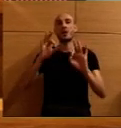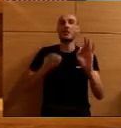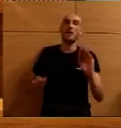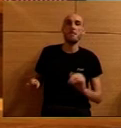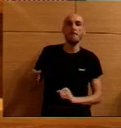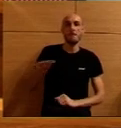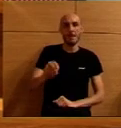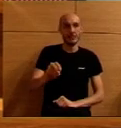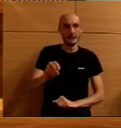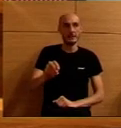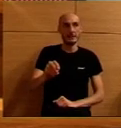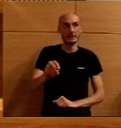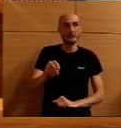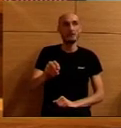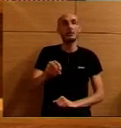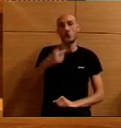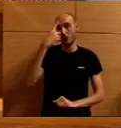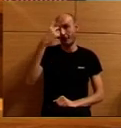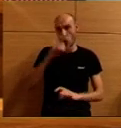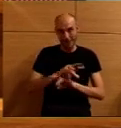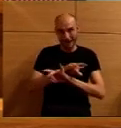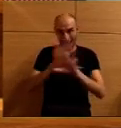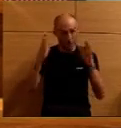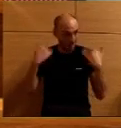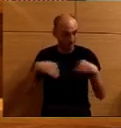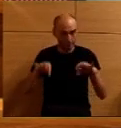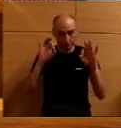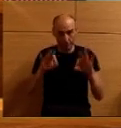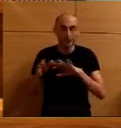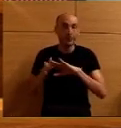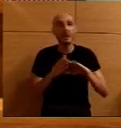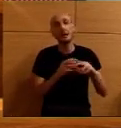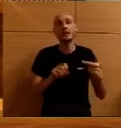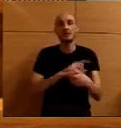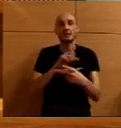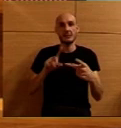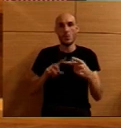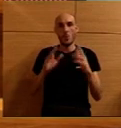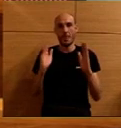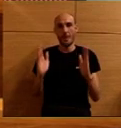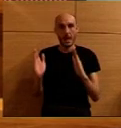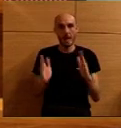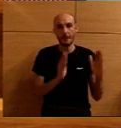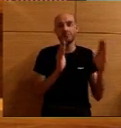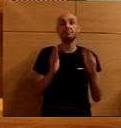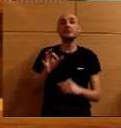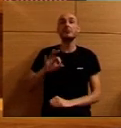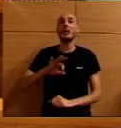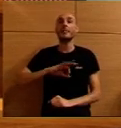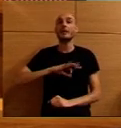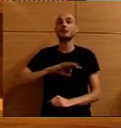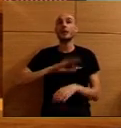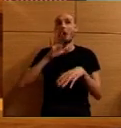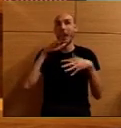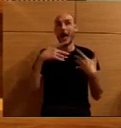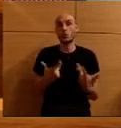creo que con esto ha quedado claro. Segunda parte o aspecto. ¿Cómo está la Diputación desde el punto de vista